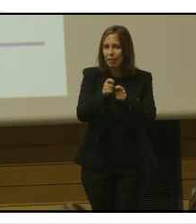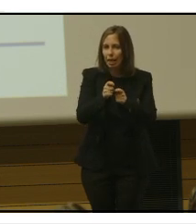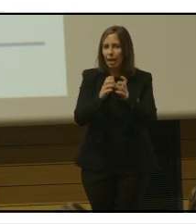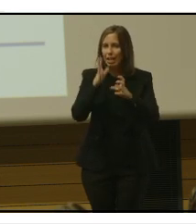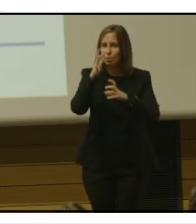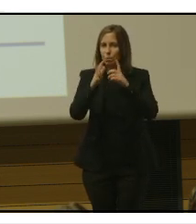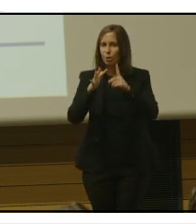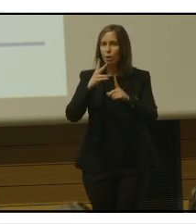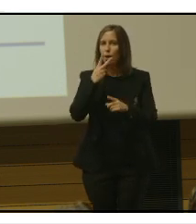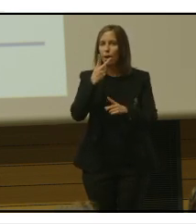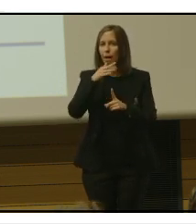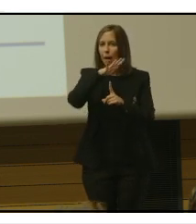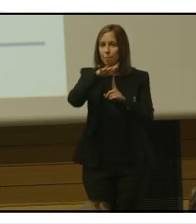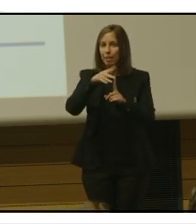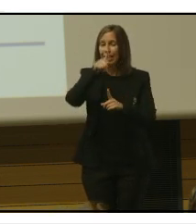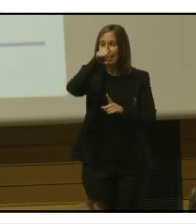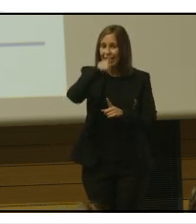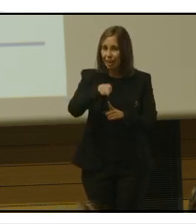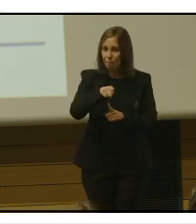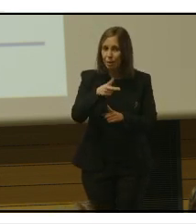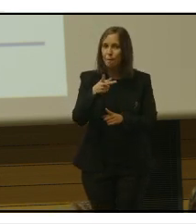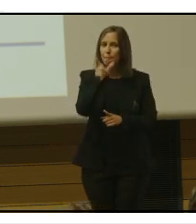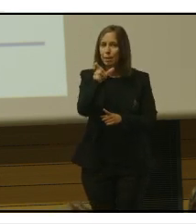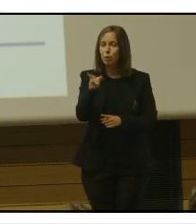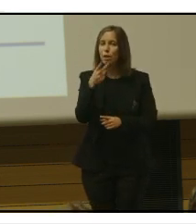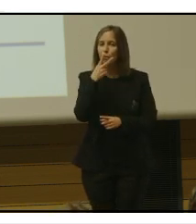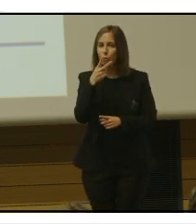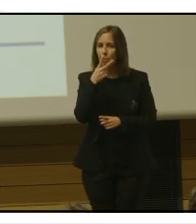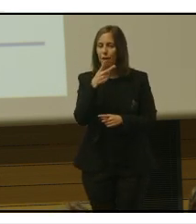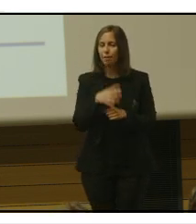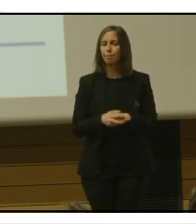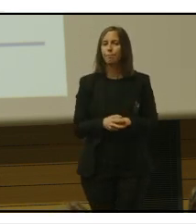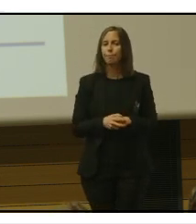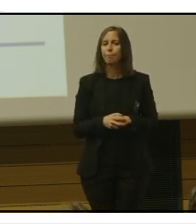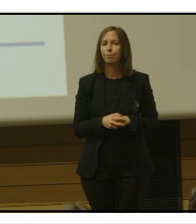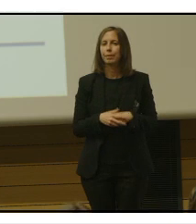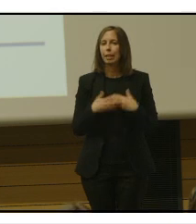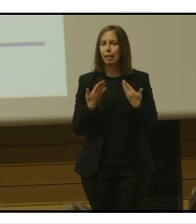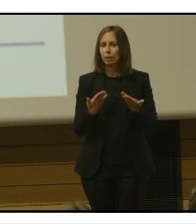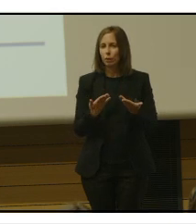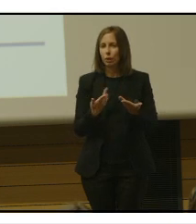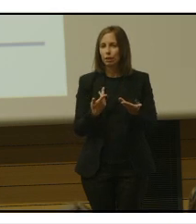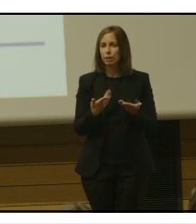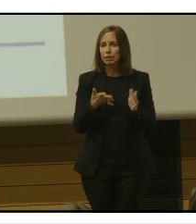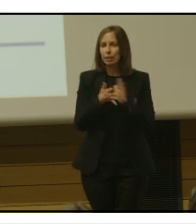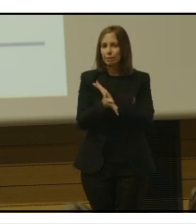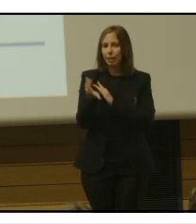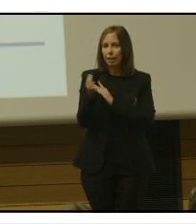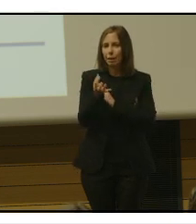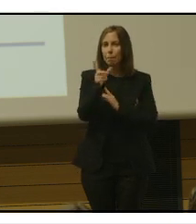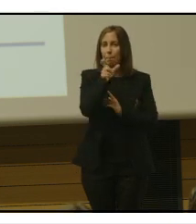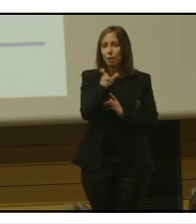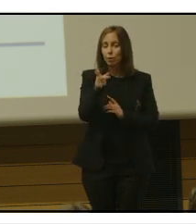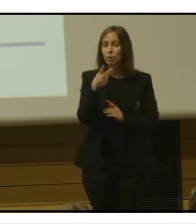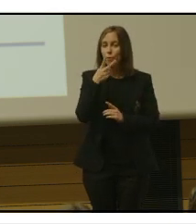exposición a humo ambiental de tabaco, incluyendo a los fumadores. Entonces, con esto que digo, que los fumadores también